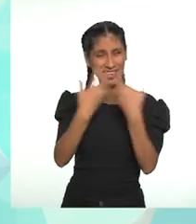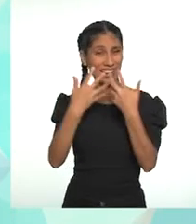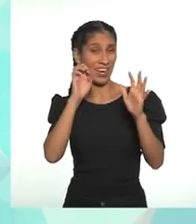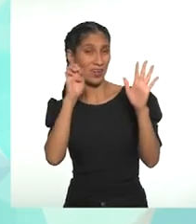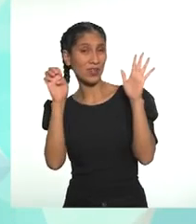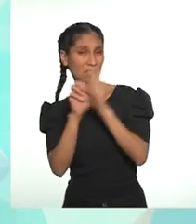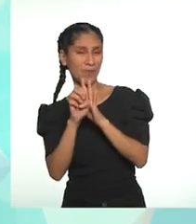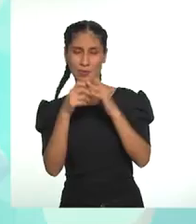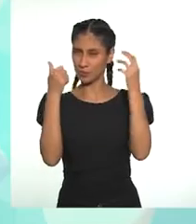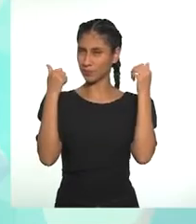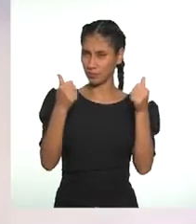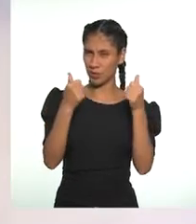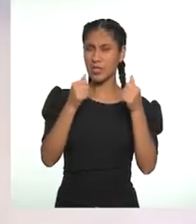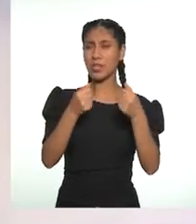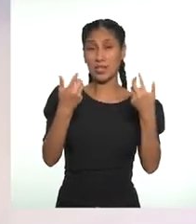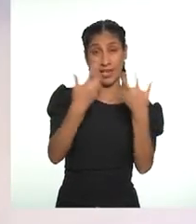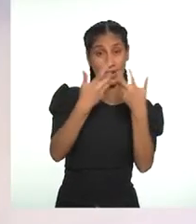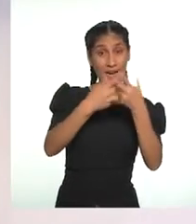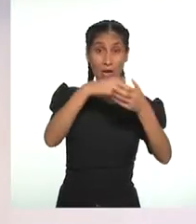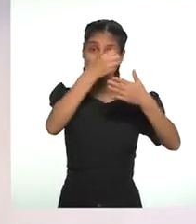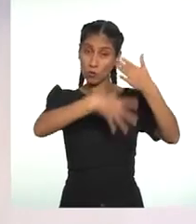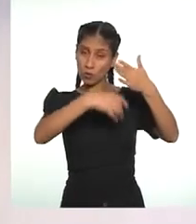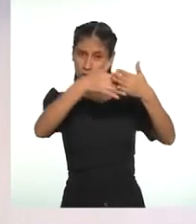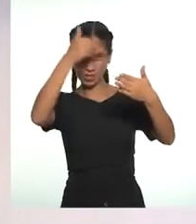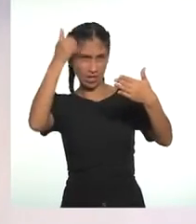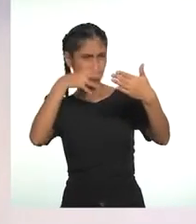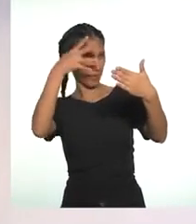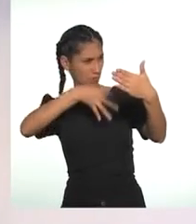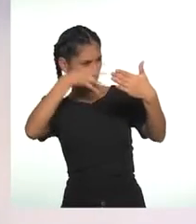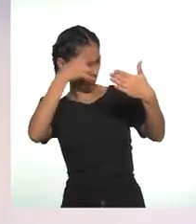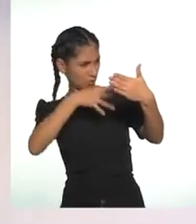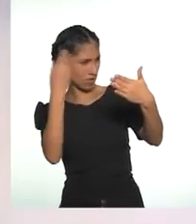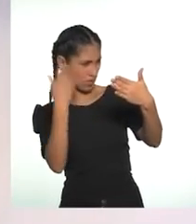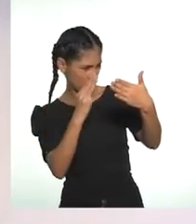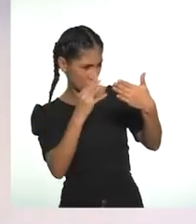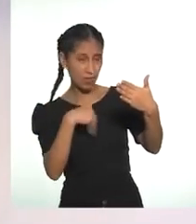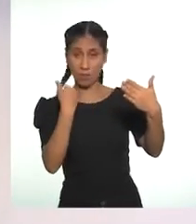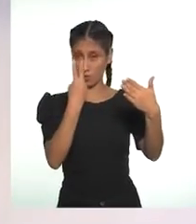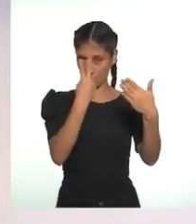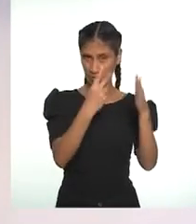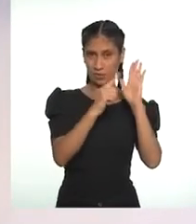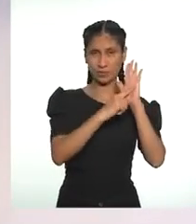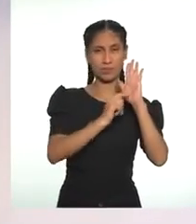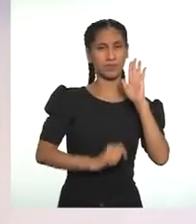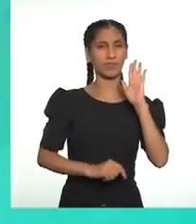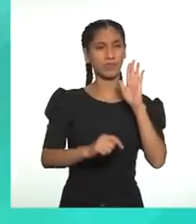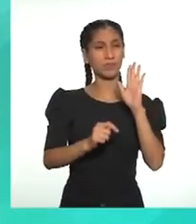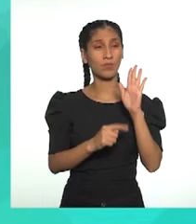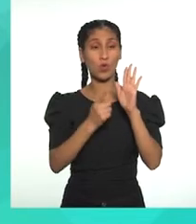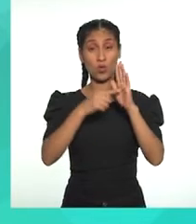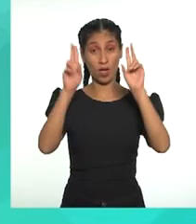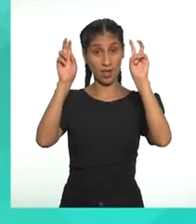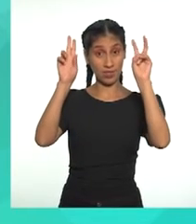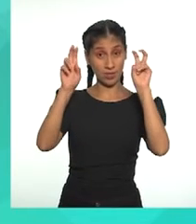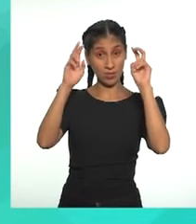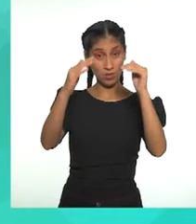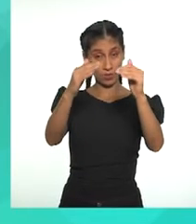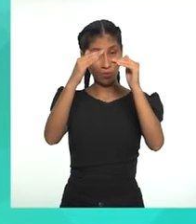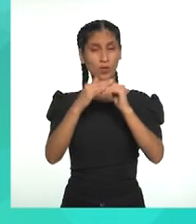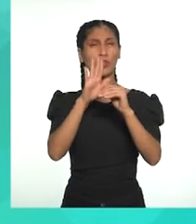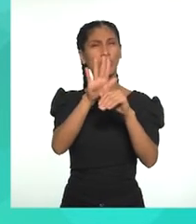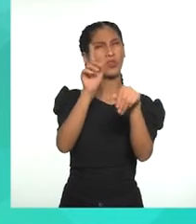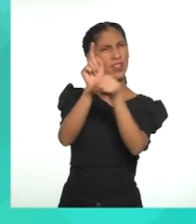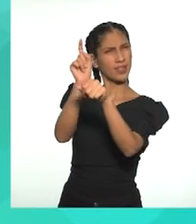a partir de ejemplos. De acuerdo con los textos que analizamos, se pueden considerar los siguientes elementos: el